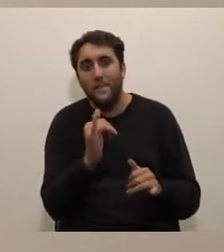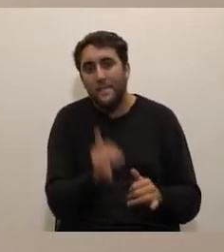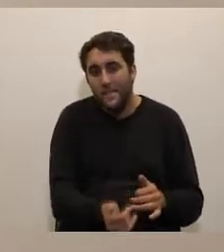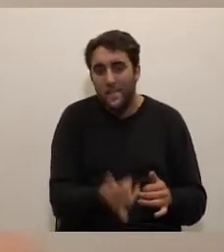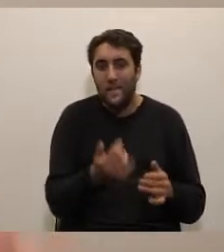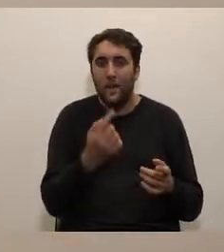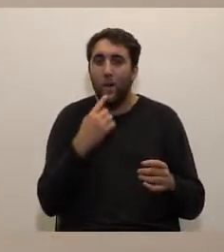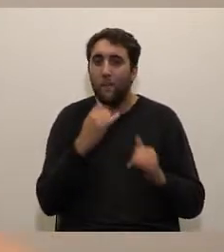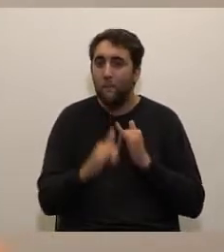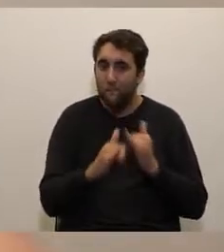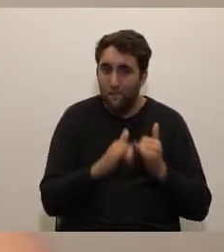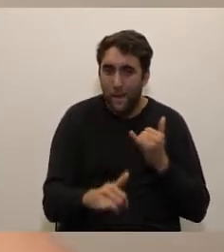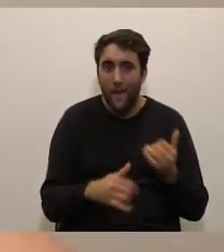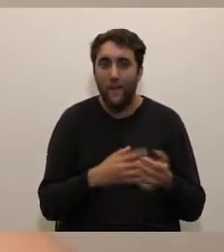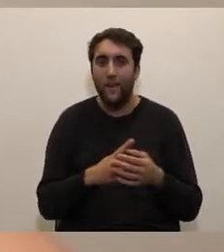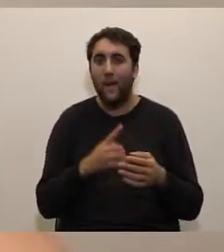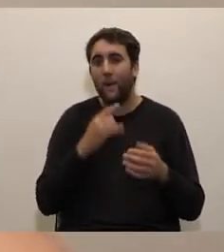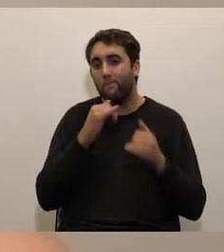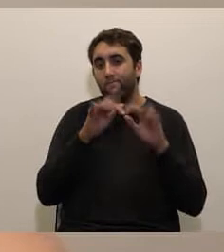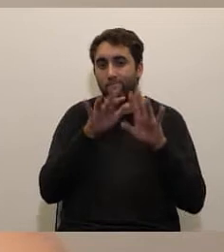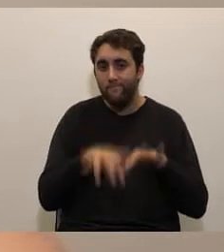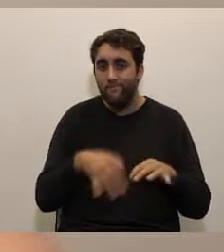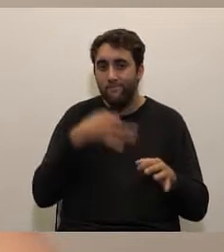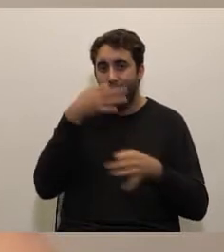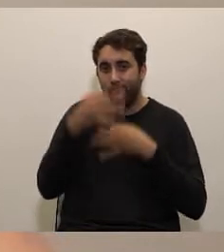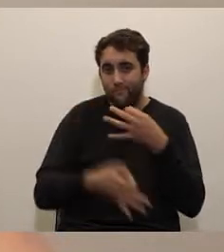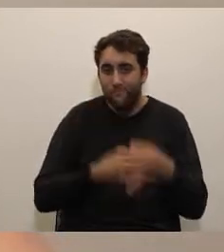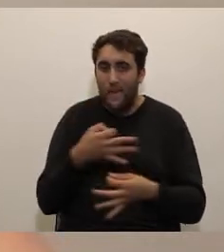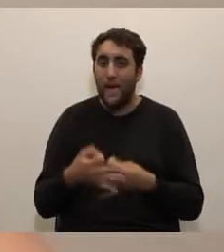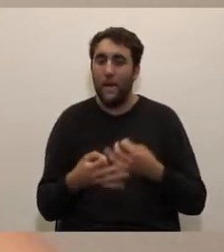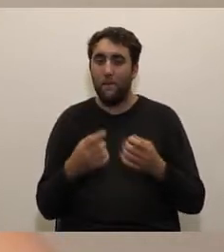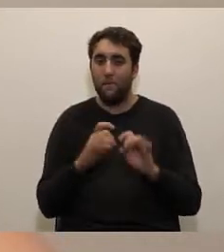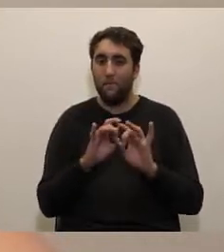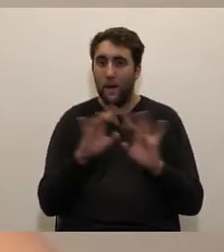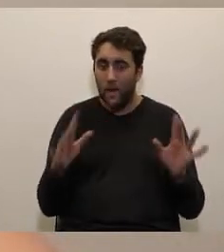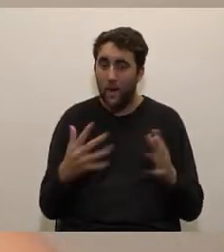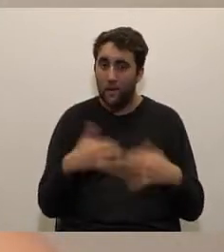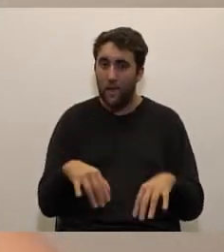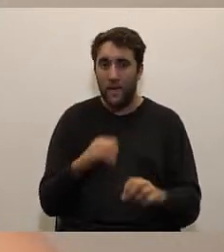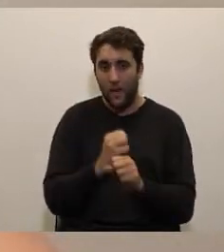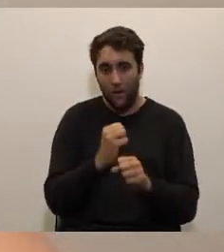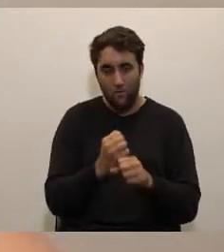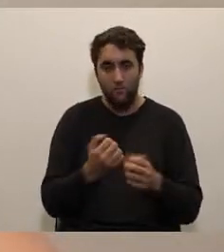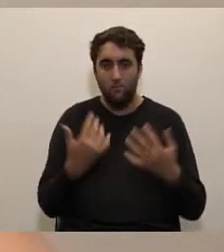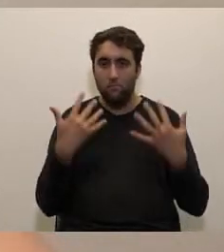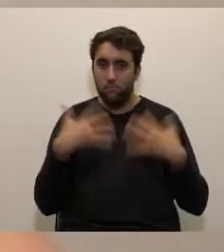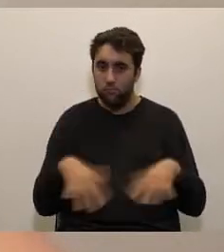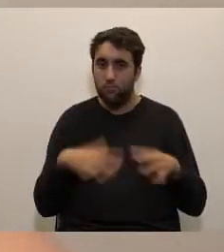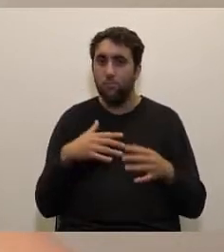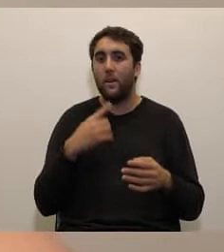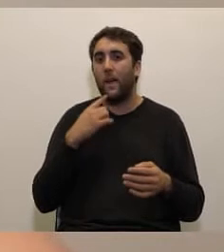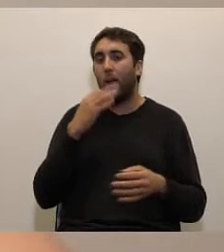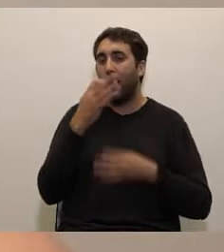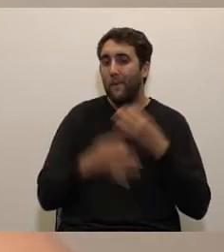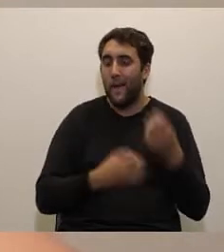como correos, como tratando de explicar. Entonces hubo un trabajo grande en tratar de comentar todo